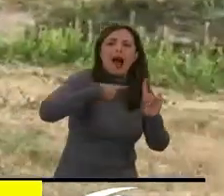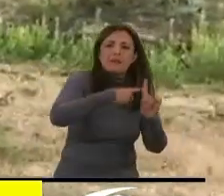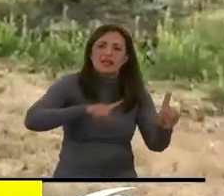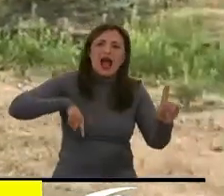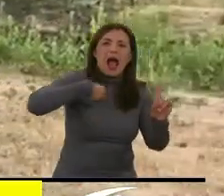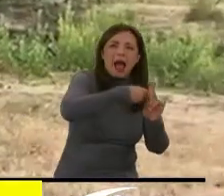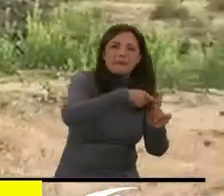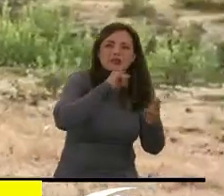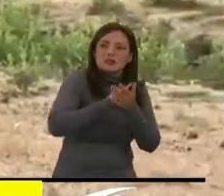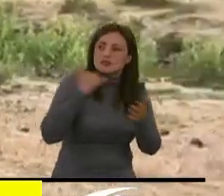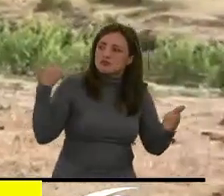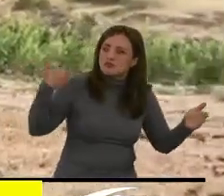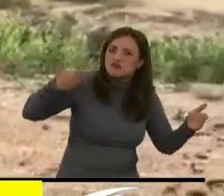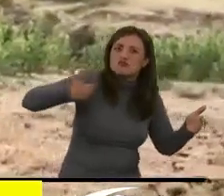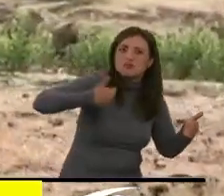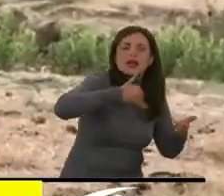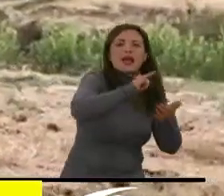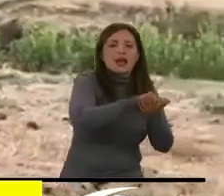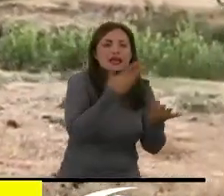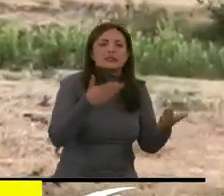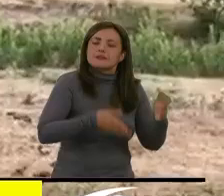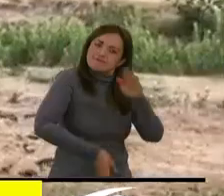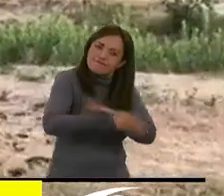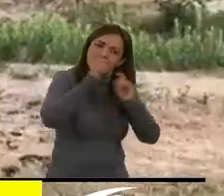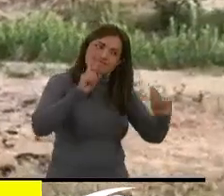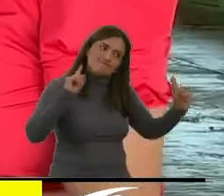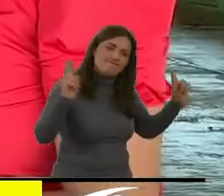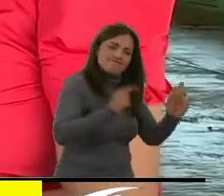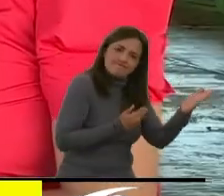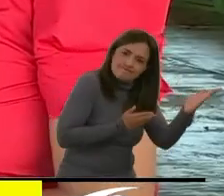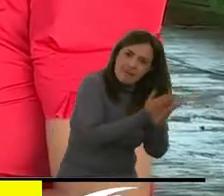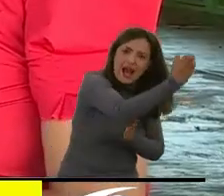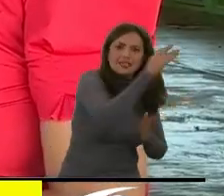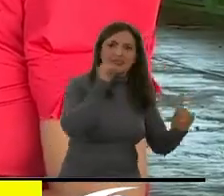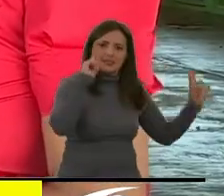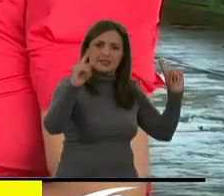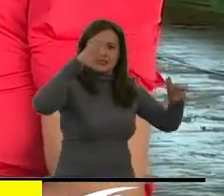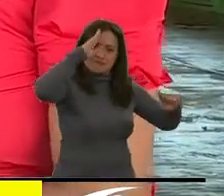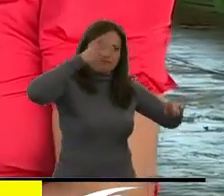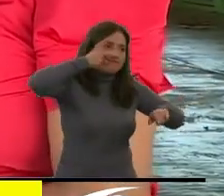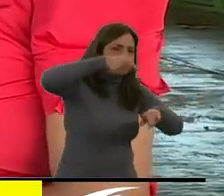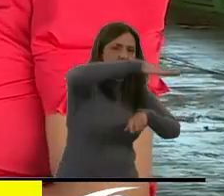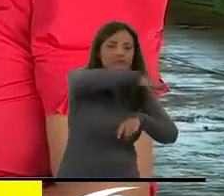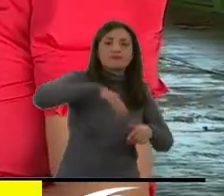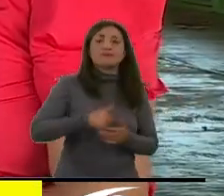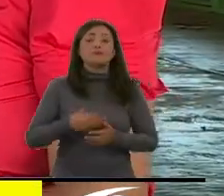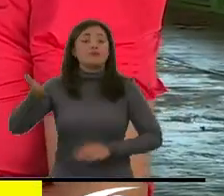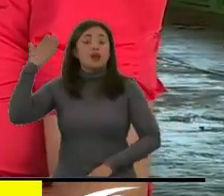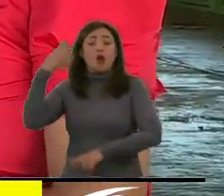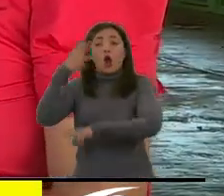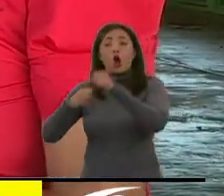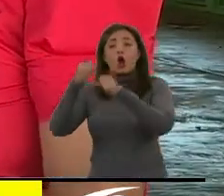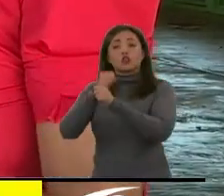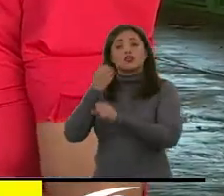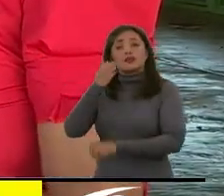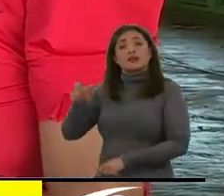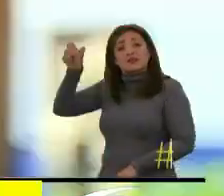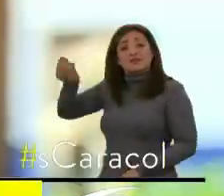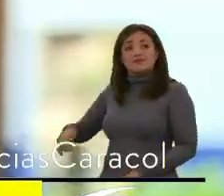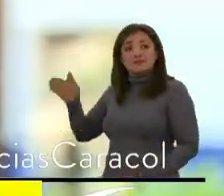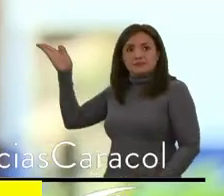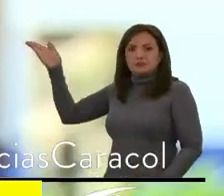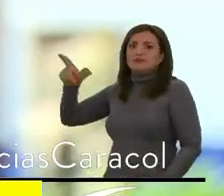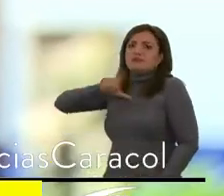últimos días sea de manera permanente. Desde hace 8 años, Lilia Esther Torres es lideresa social